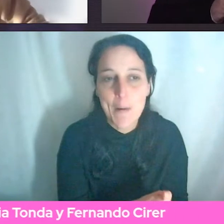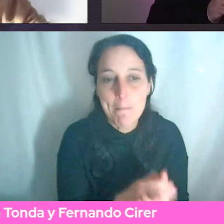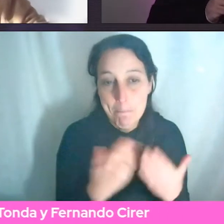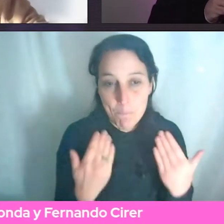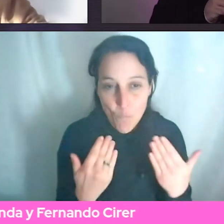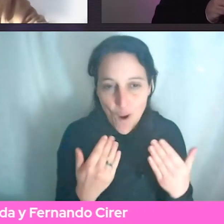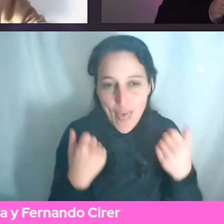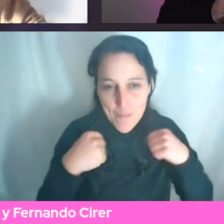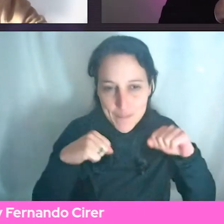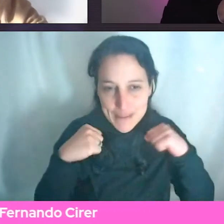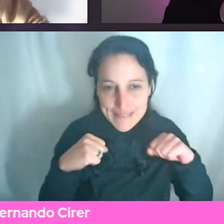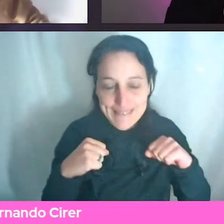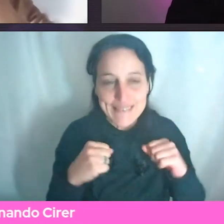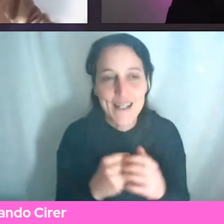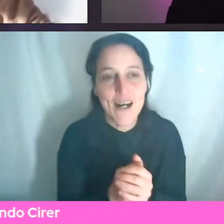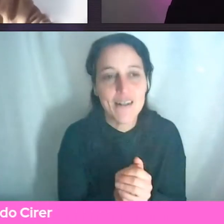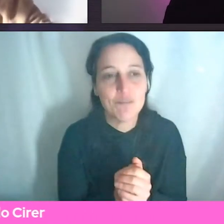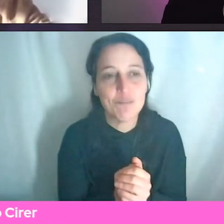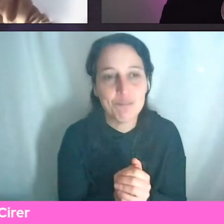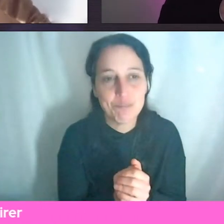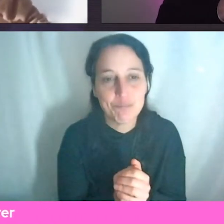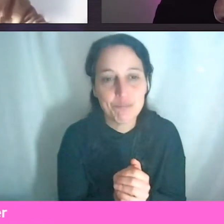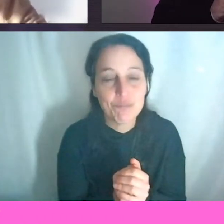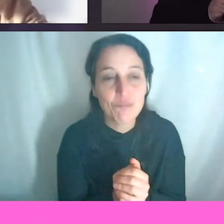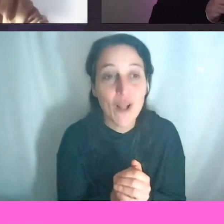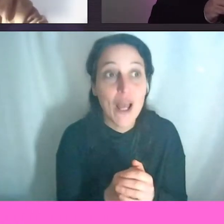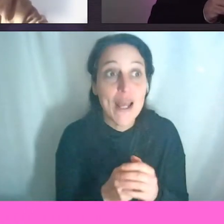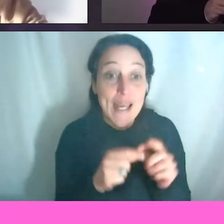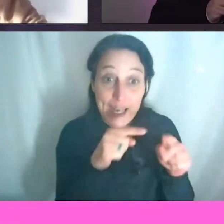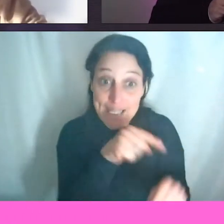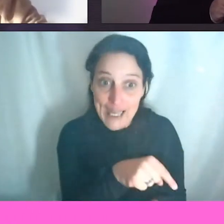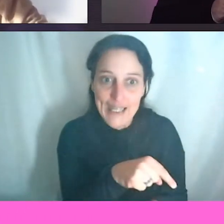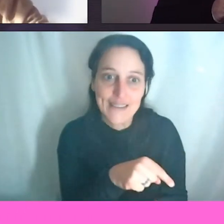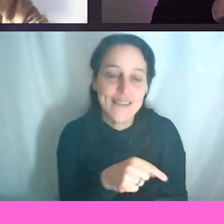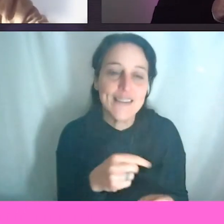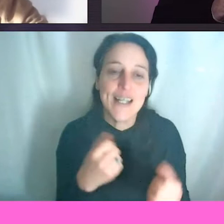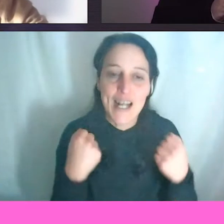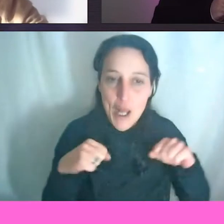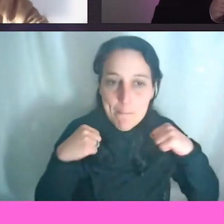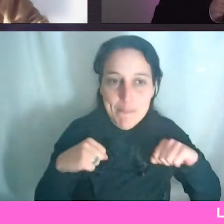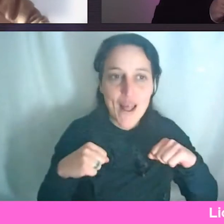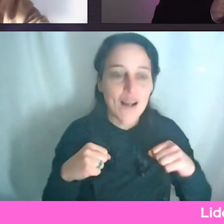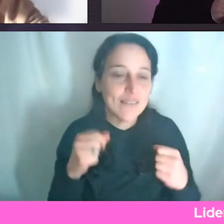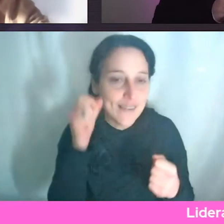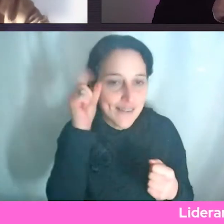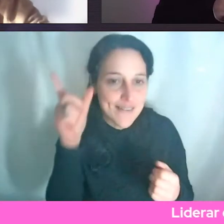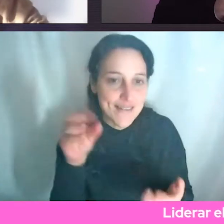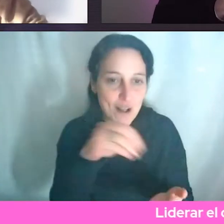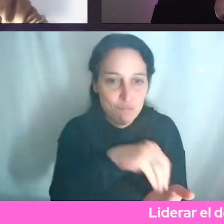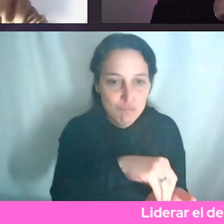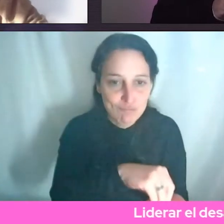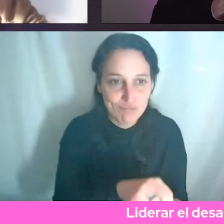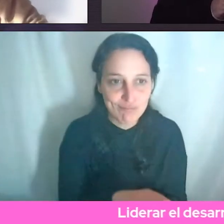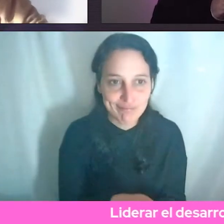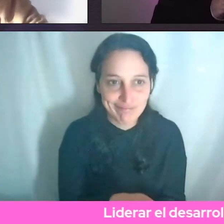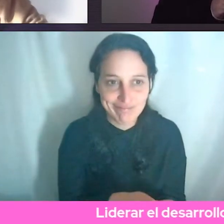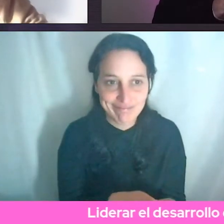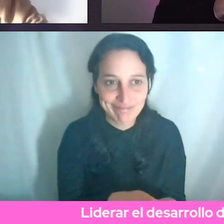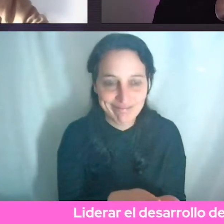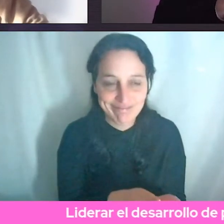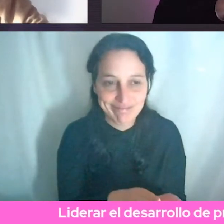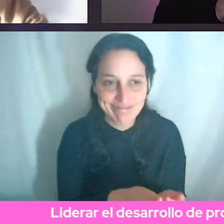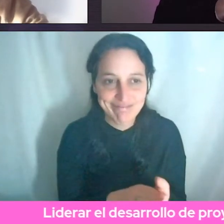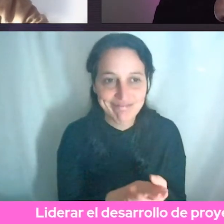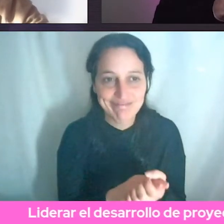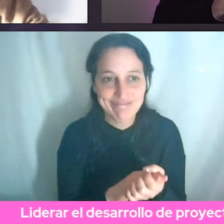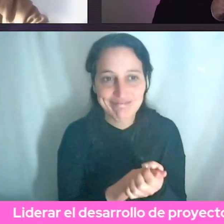les dan el lugar también de poner sus ideas, si bien de acuerdo a las necesidades que reciben, van empezando a poner en